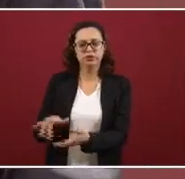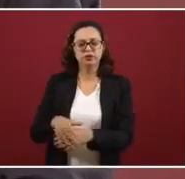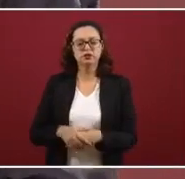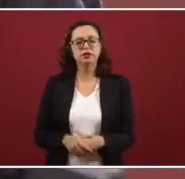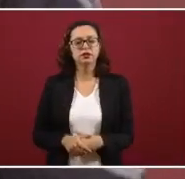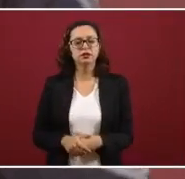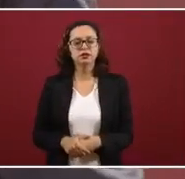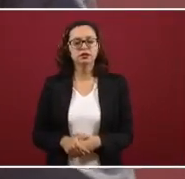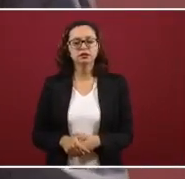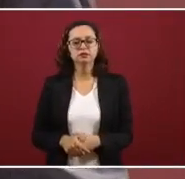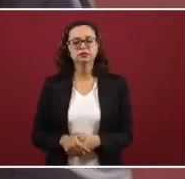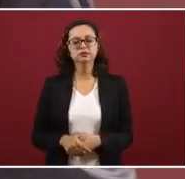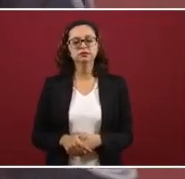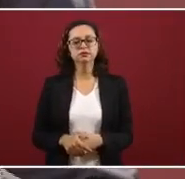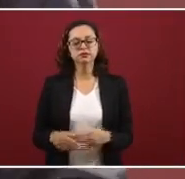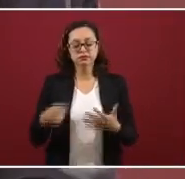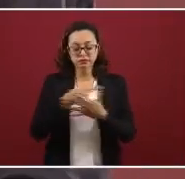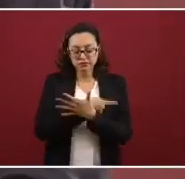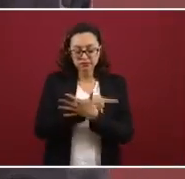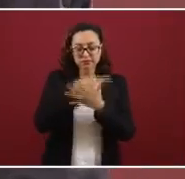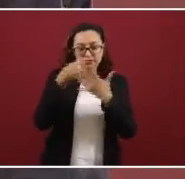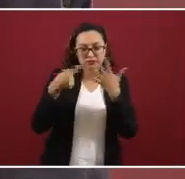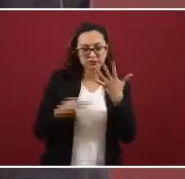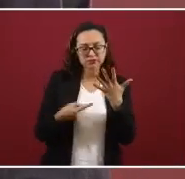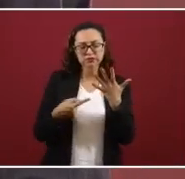lo tenemos